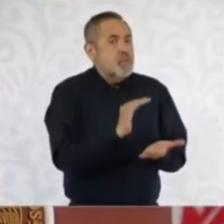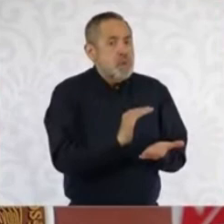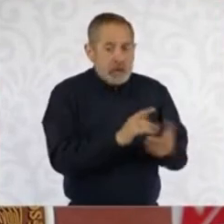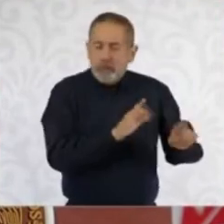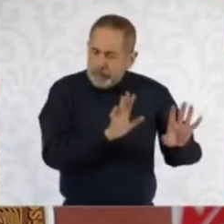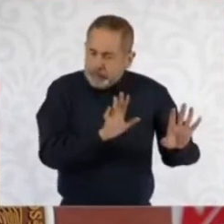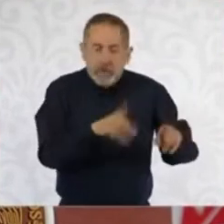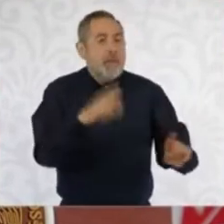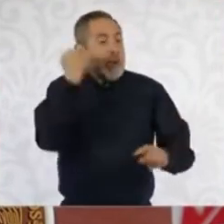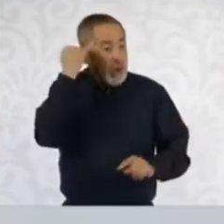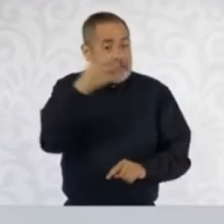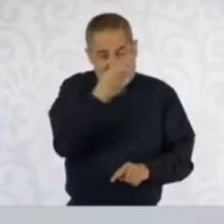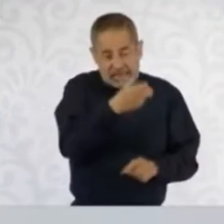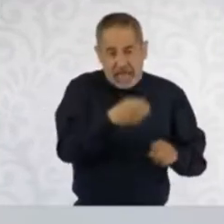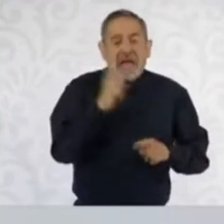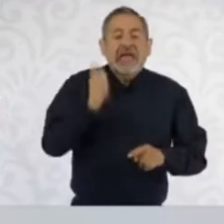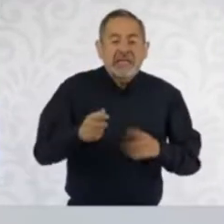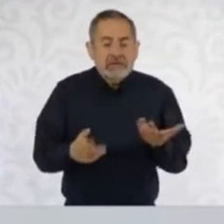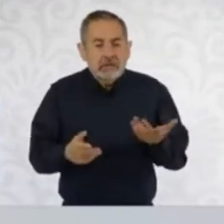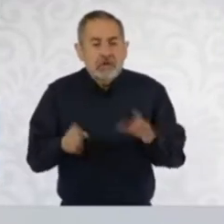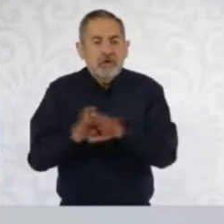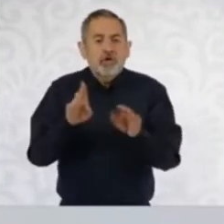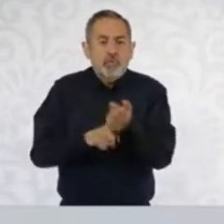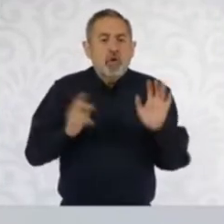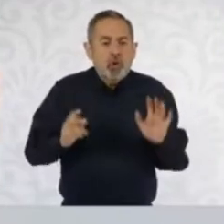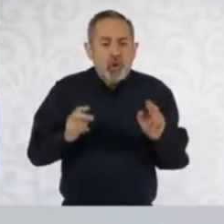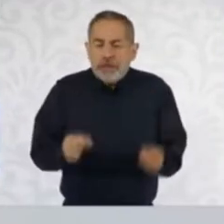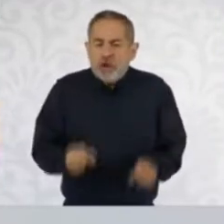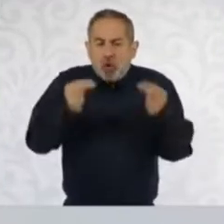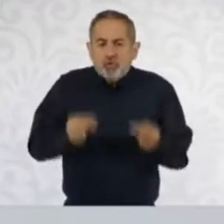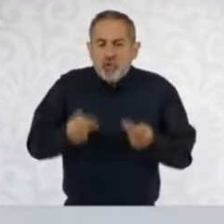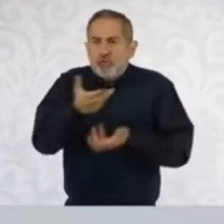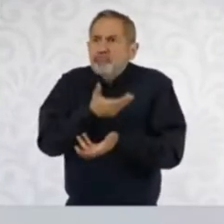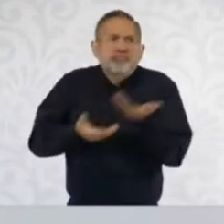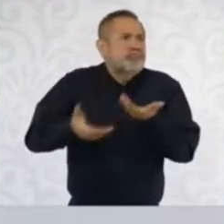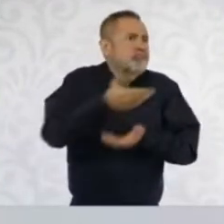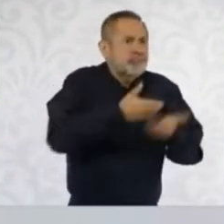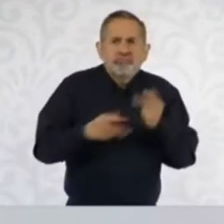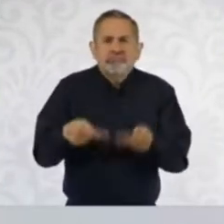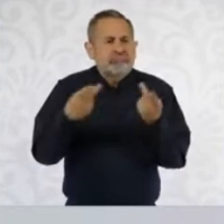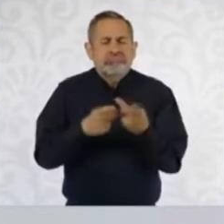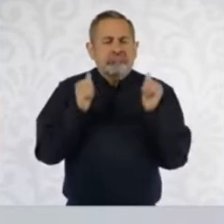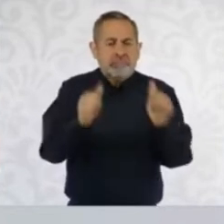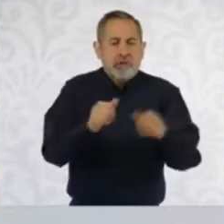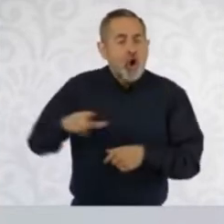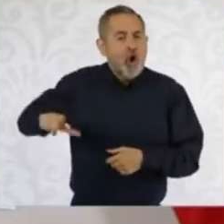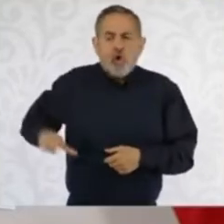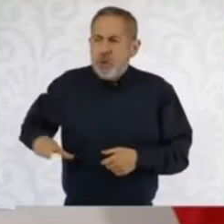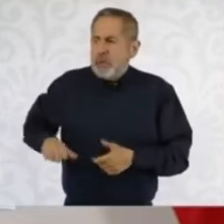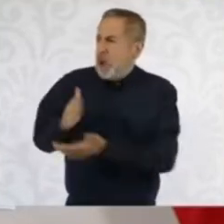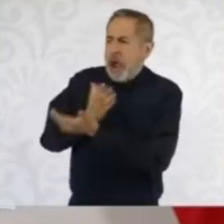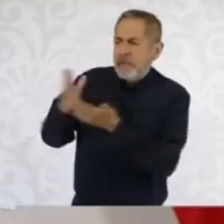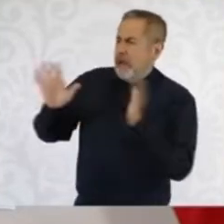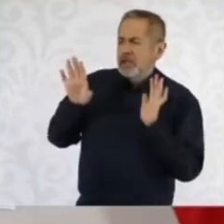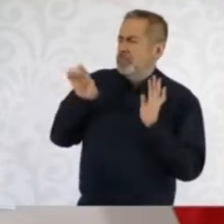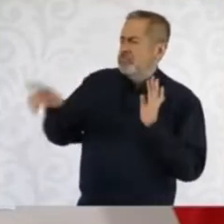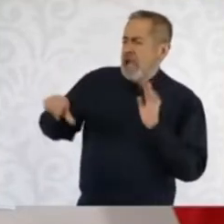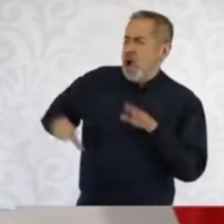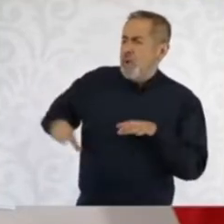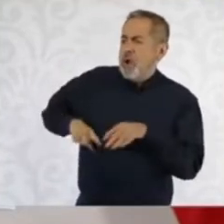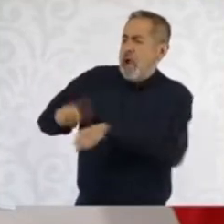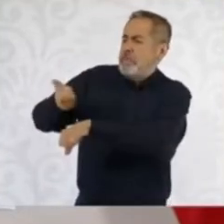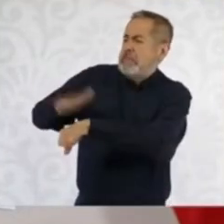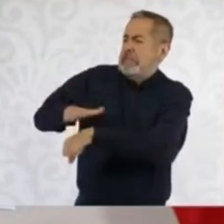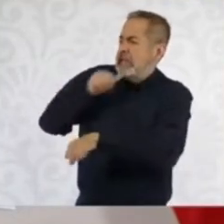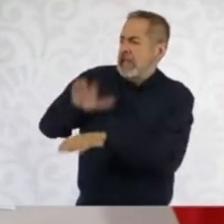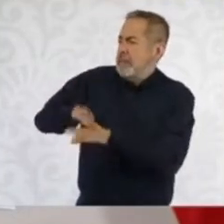lo que plantea es que el mercado resuelve todos los problemas, que el Estado debe convertirse en un